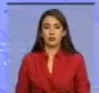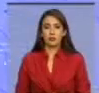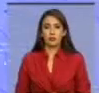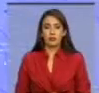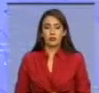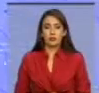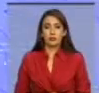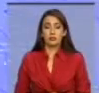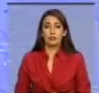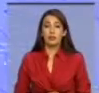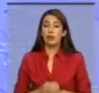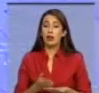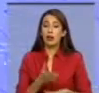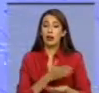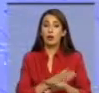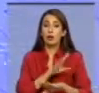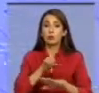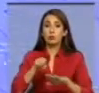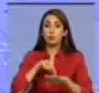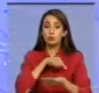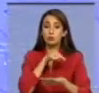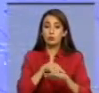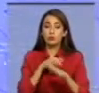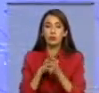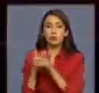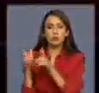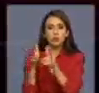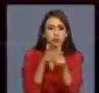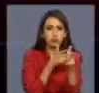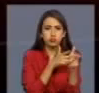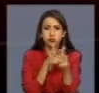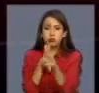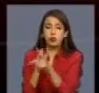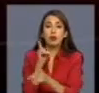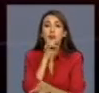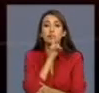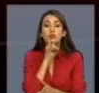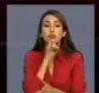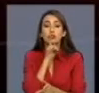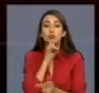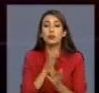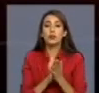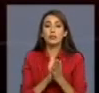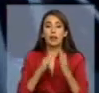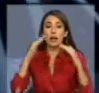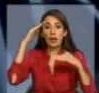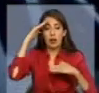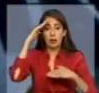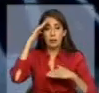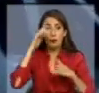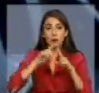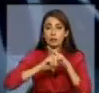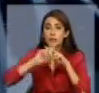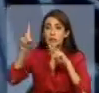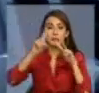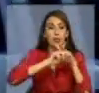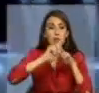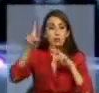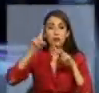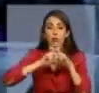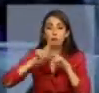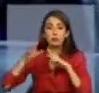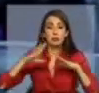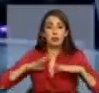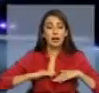Y hace menos de una hora se registró un tiroteo en un supermercado de Colorado, Estados Unidos. La policía evacuó el centro comercial donde se produjo el